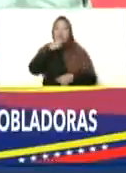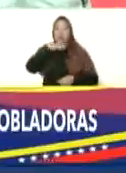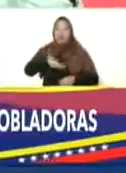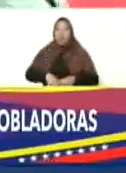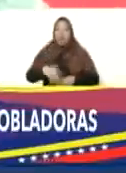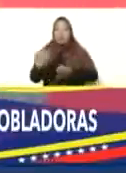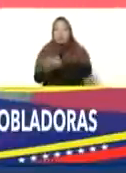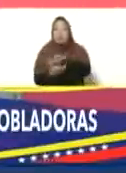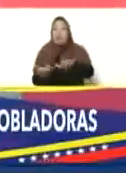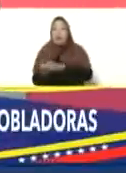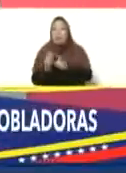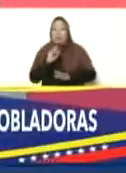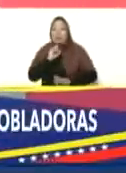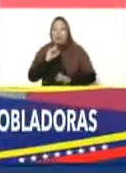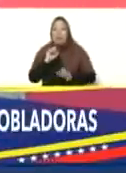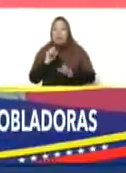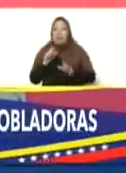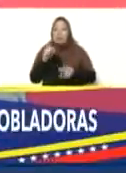económico